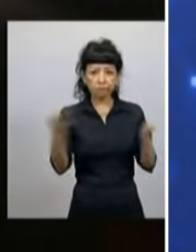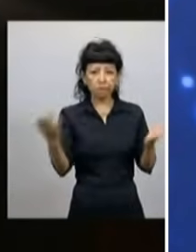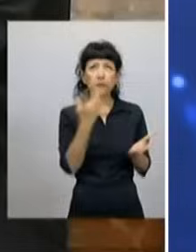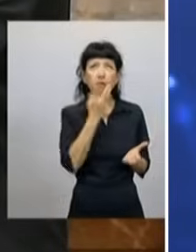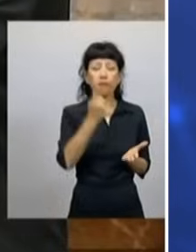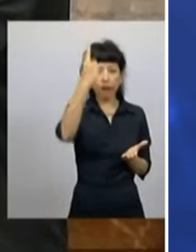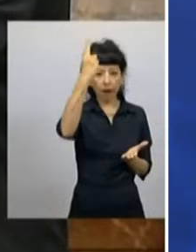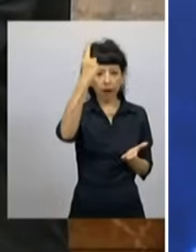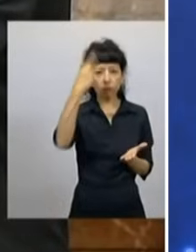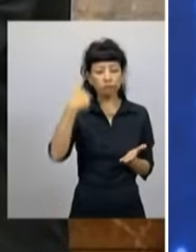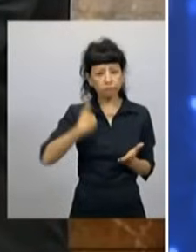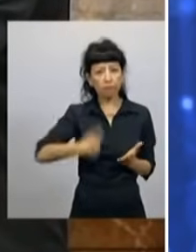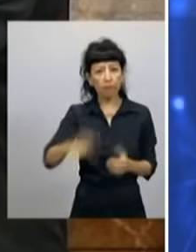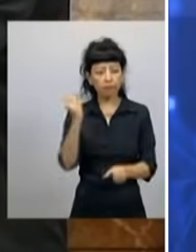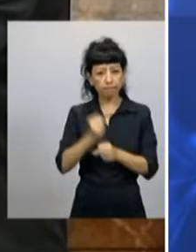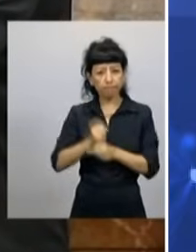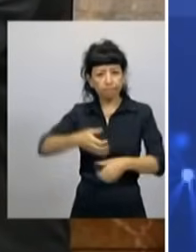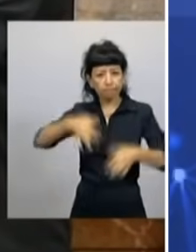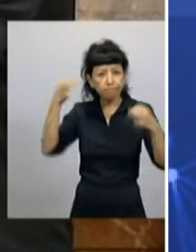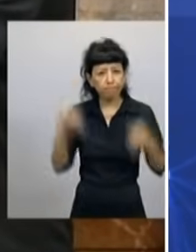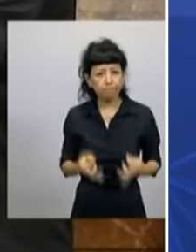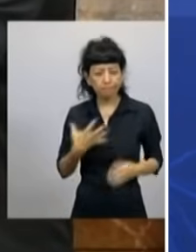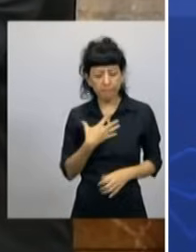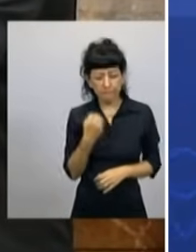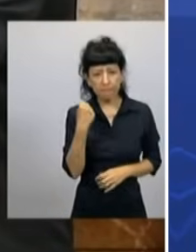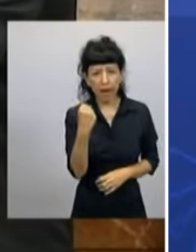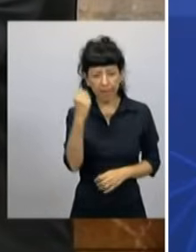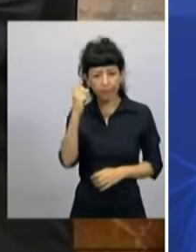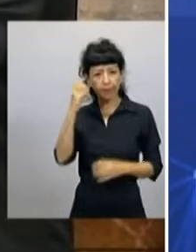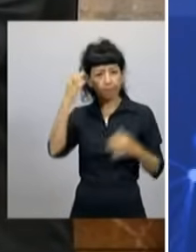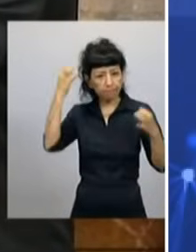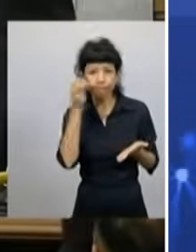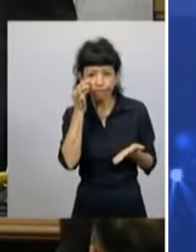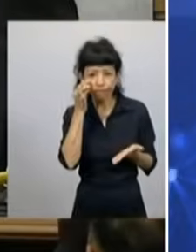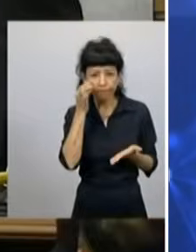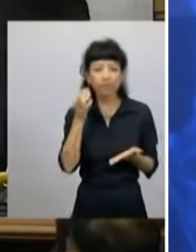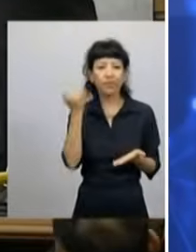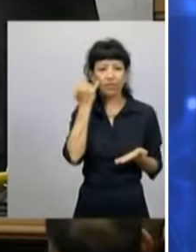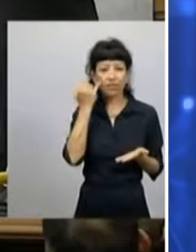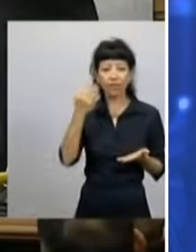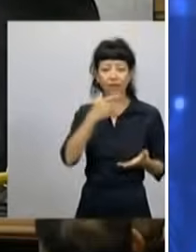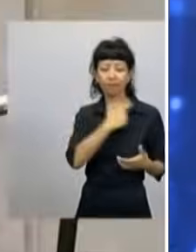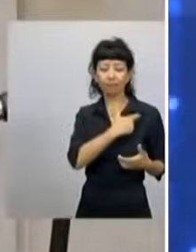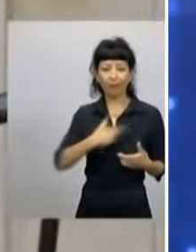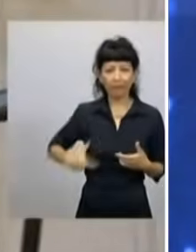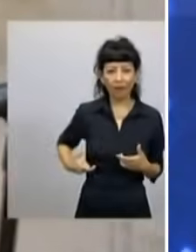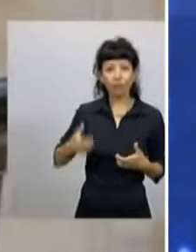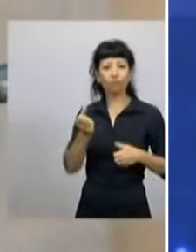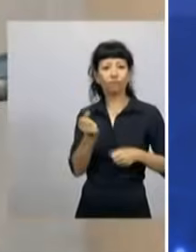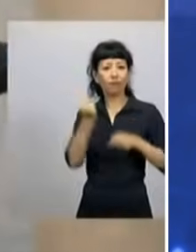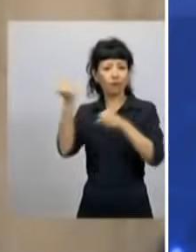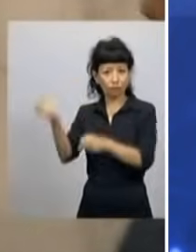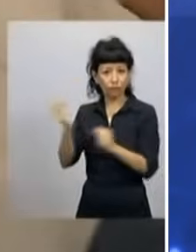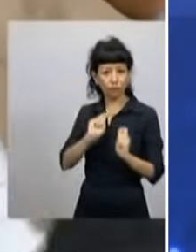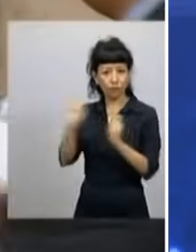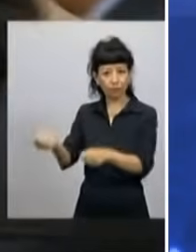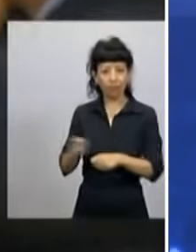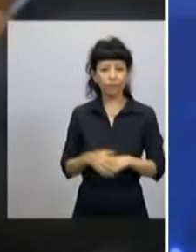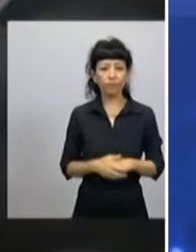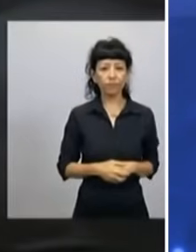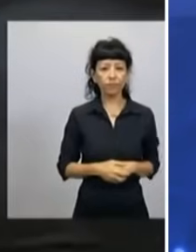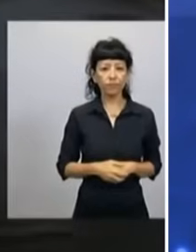las elecciones, el 19 de noviembre pasado, dijo que de ninguna manera él iba a reinstaurar el impuesto a las